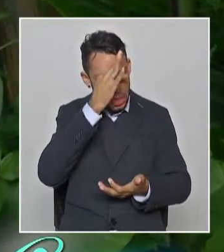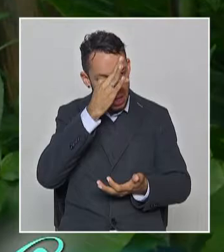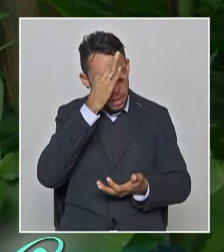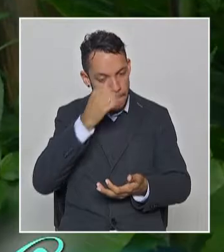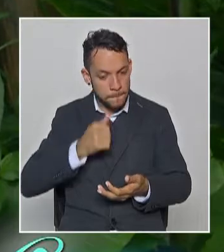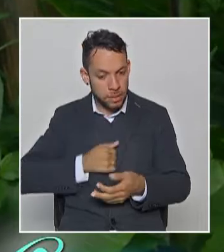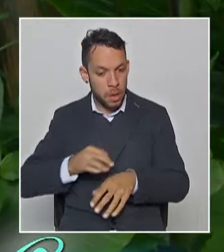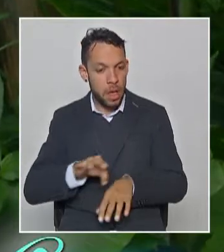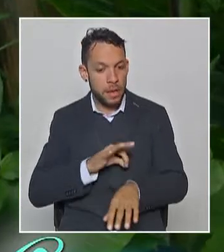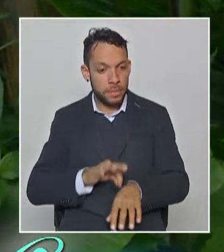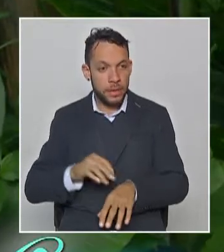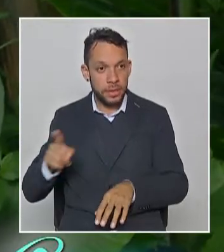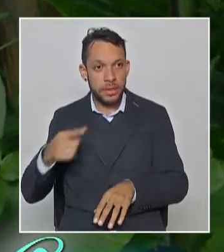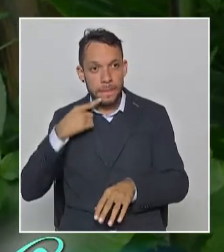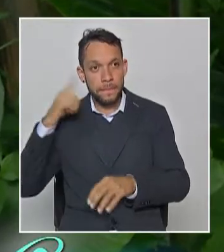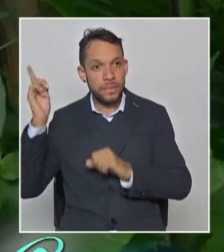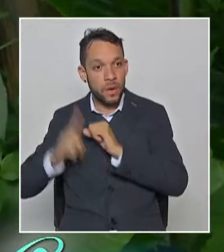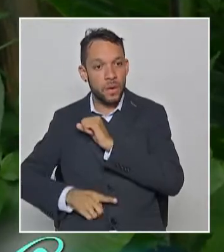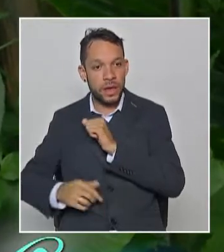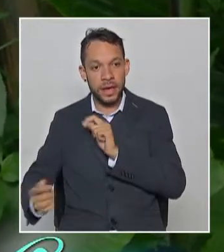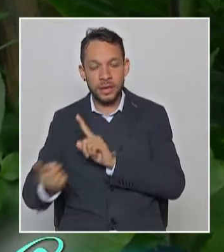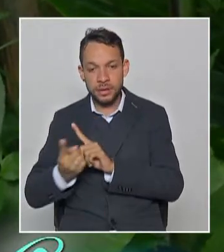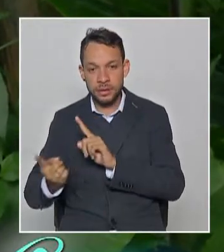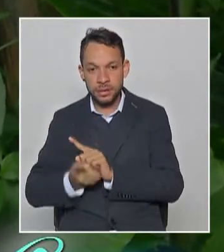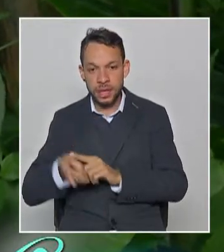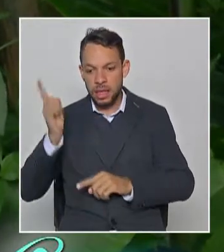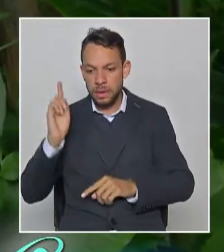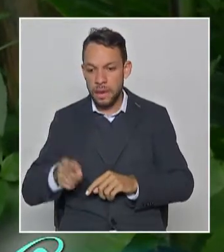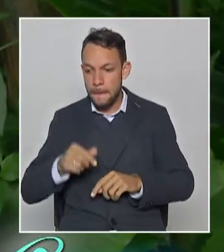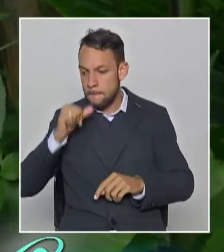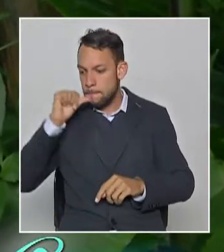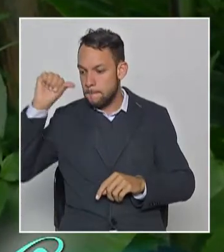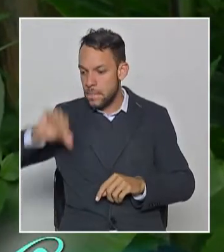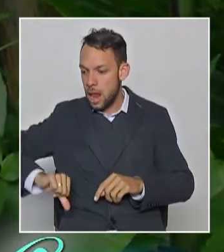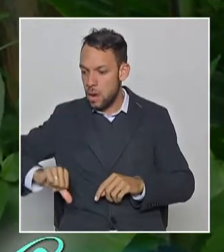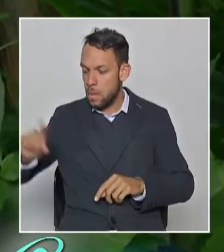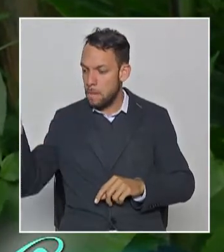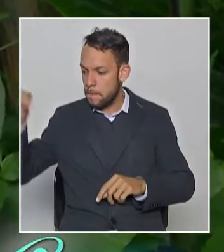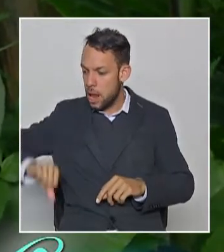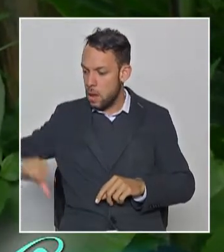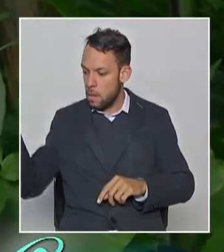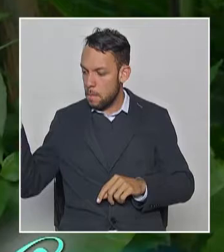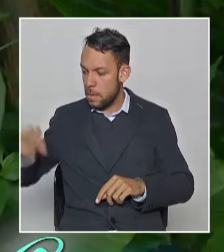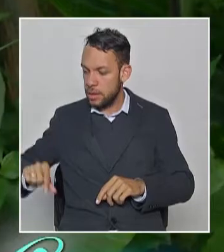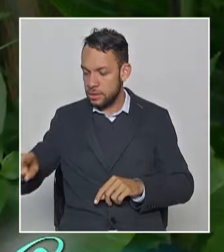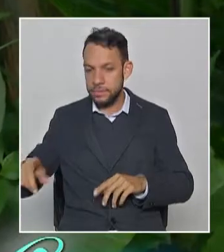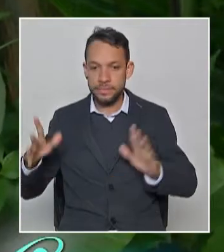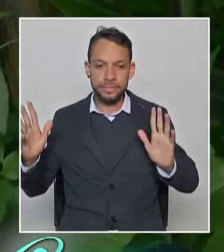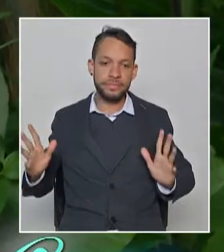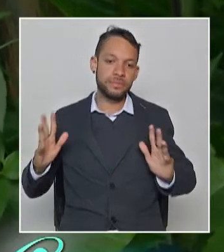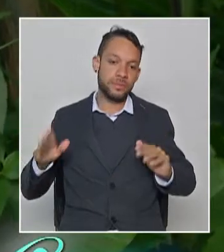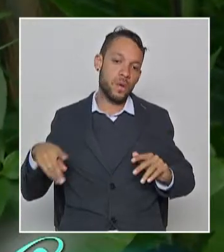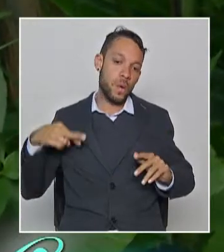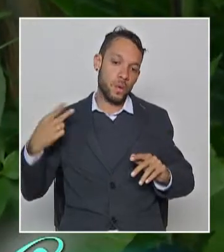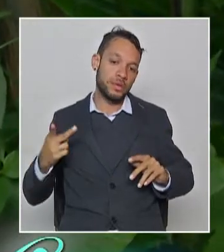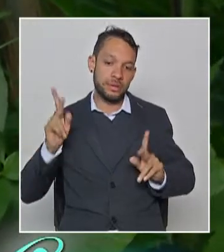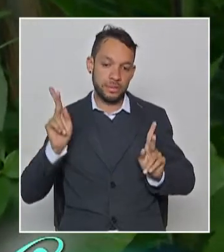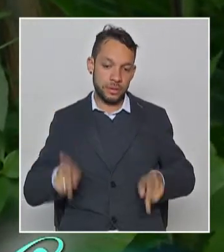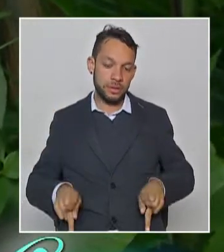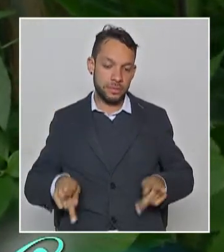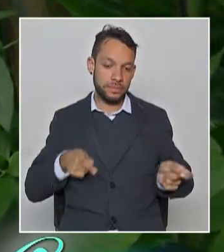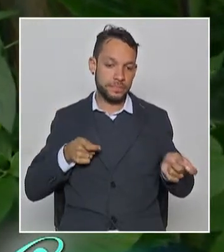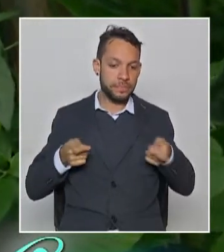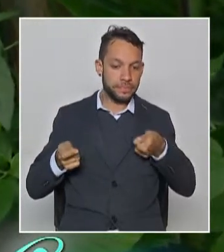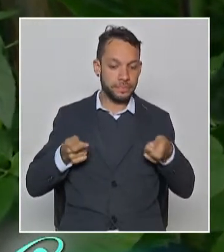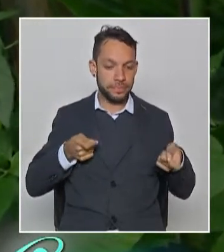puse las abejas, entonces empiezan a darle mala imagen a un tratamiento que es tan positivo, tan bueno y que otras personas por estar